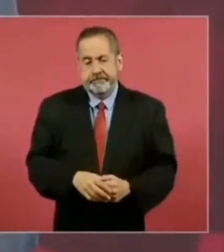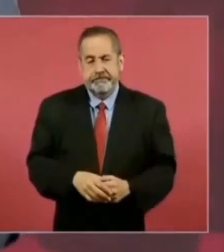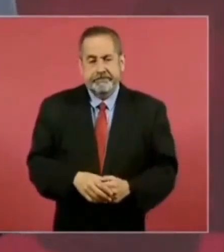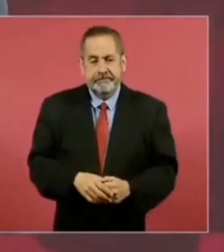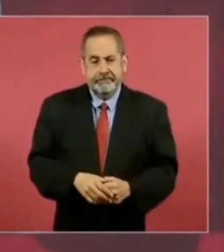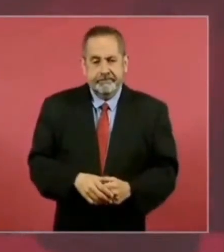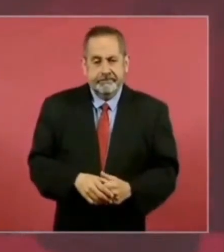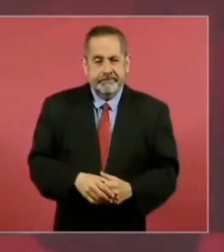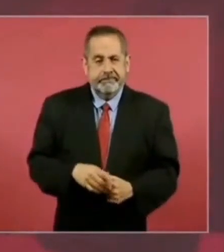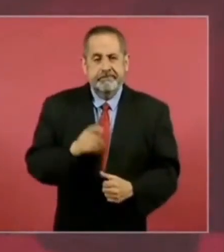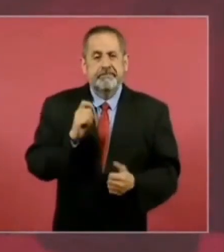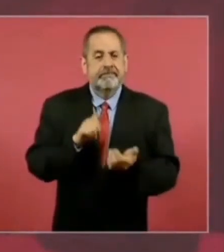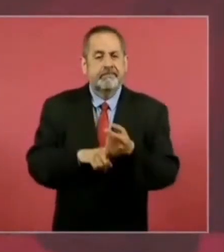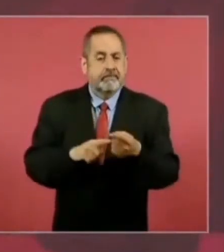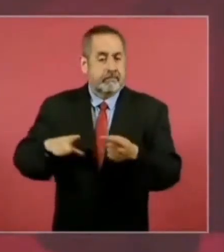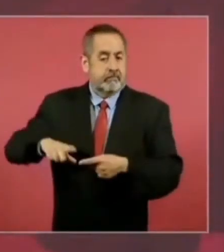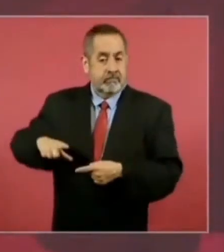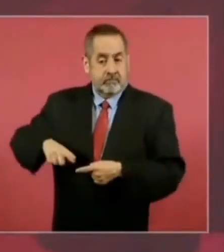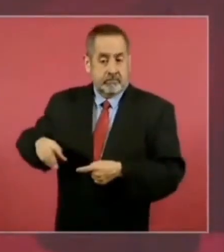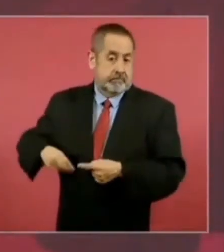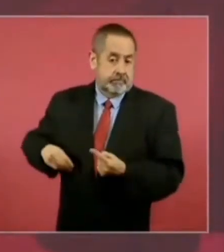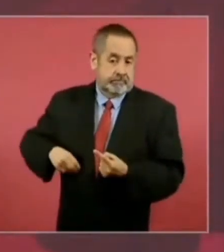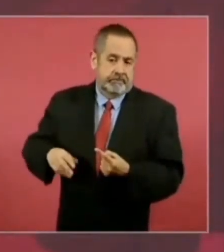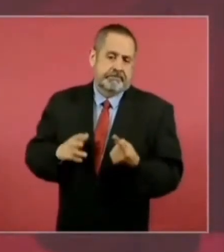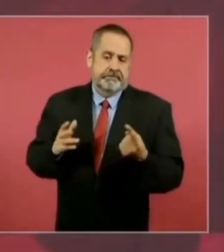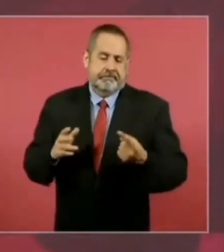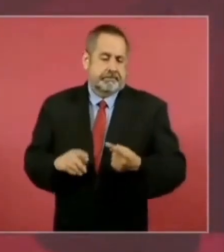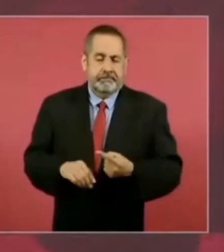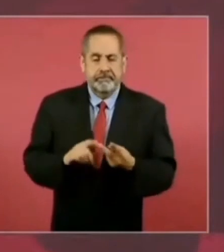¿Es el gobierno? No.